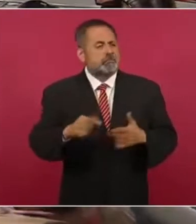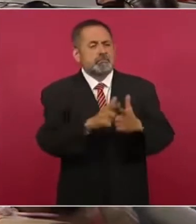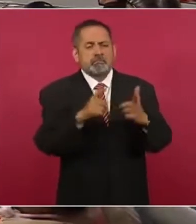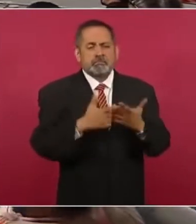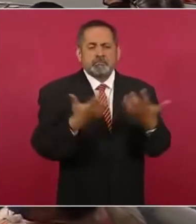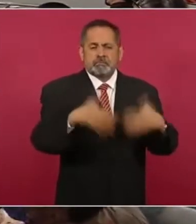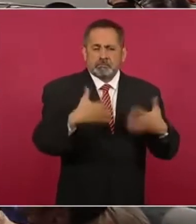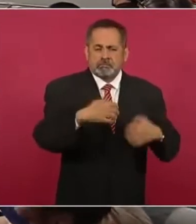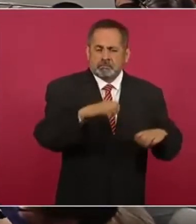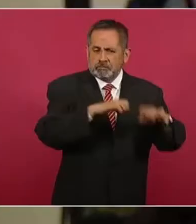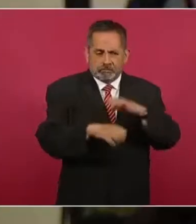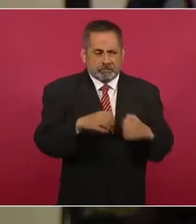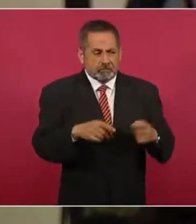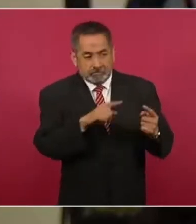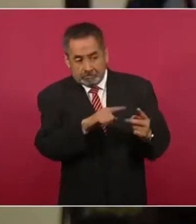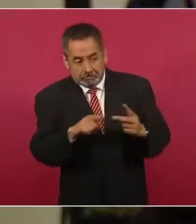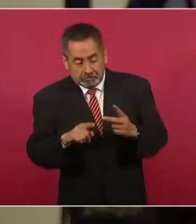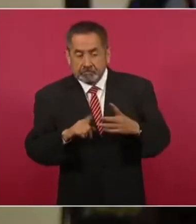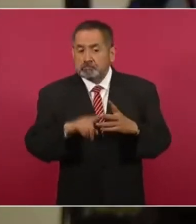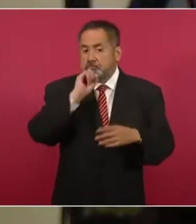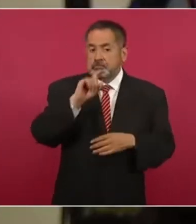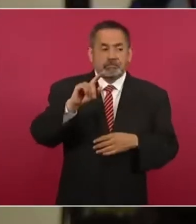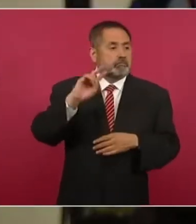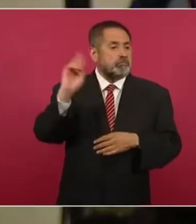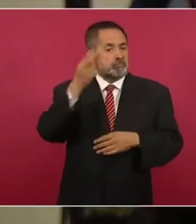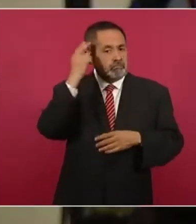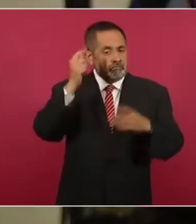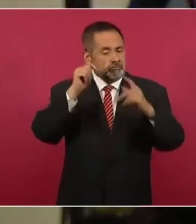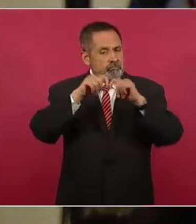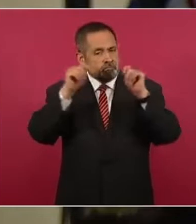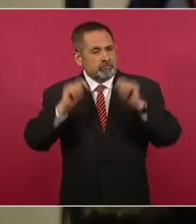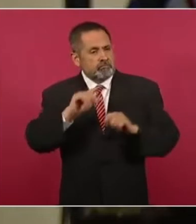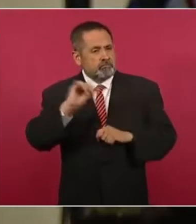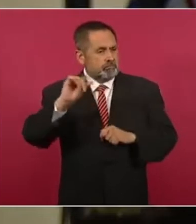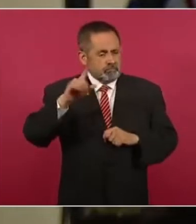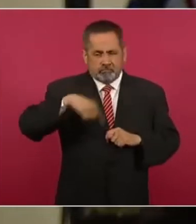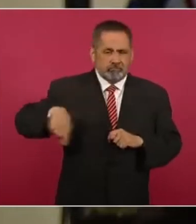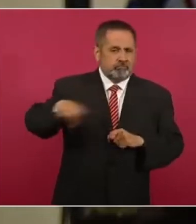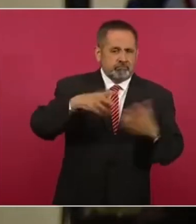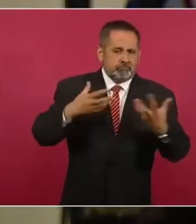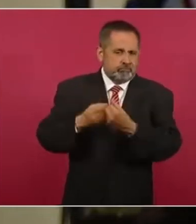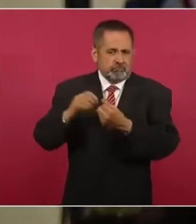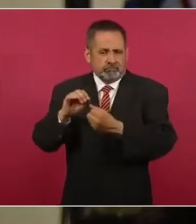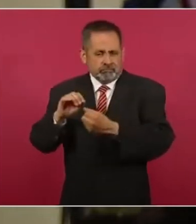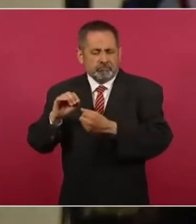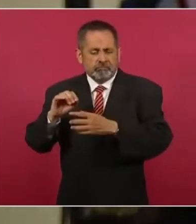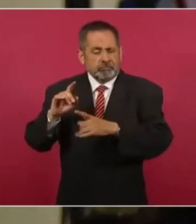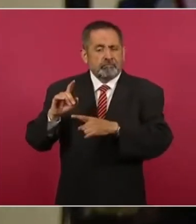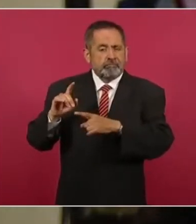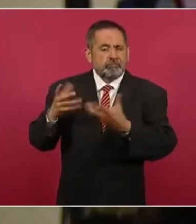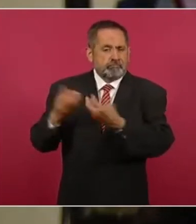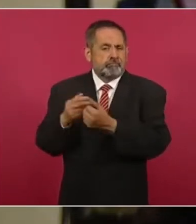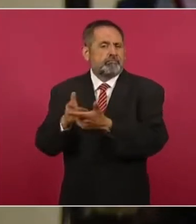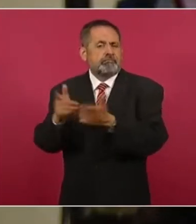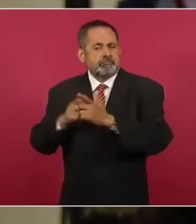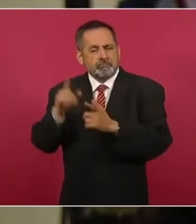general, también de los académicos de izquierda, orgánicos, donde